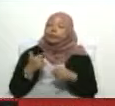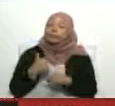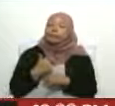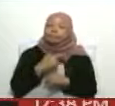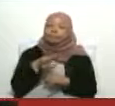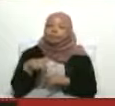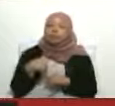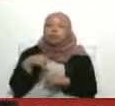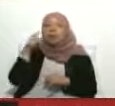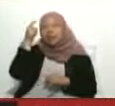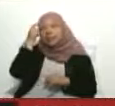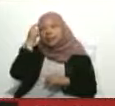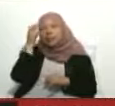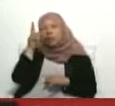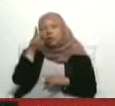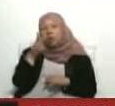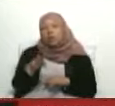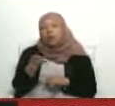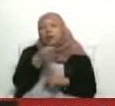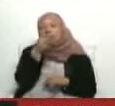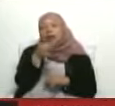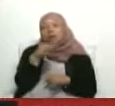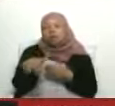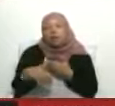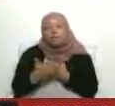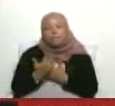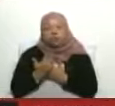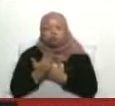son días, tardes, noches y madrugadas.